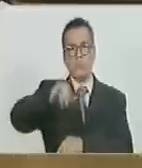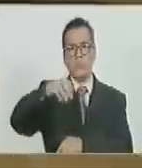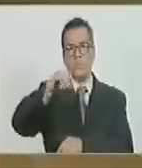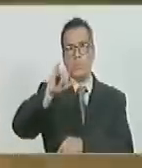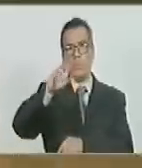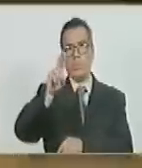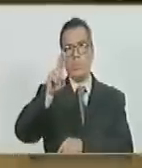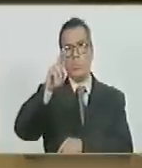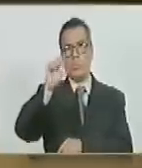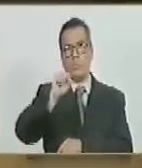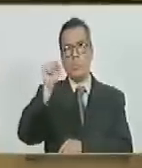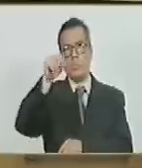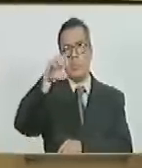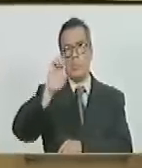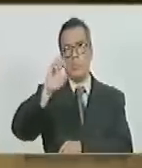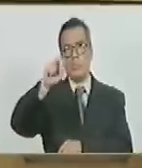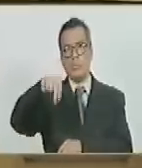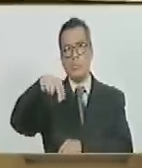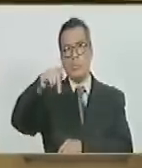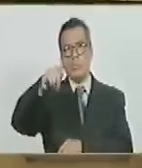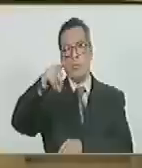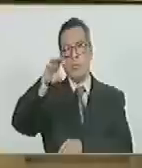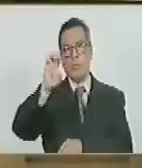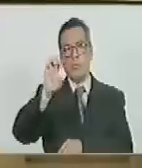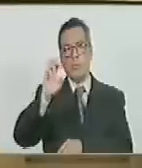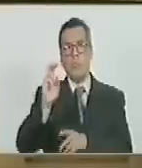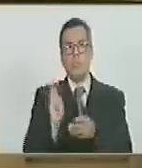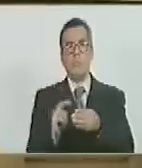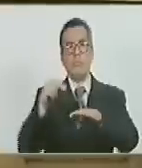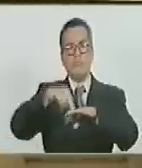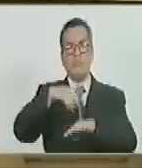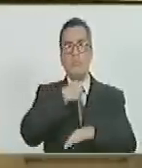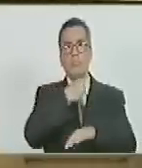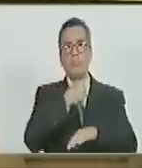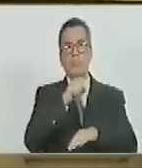Giuseppe Alessandrello solicita la tribuna de oradores, se le concede.